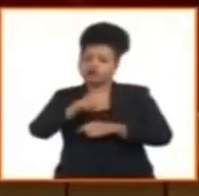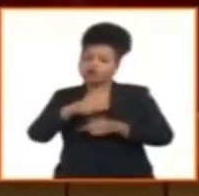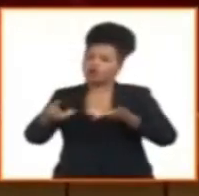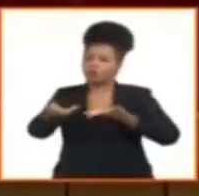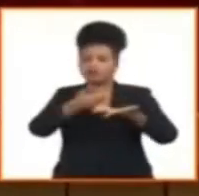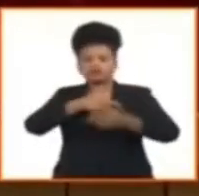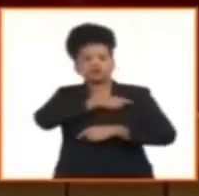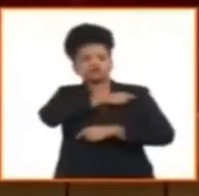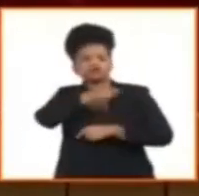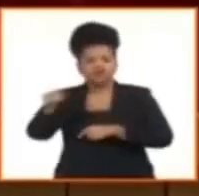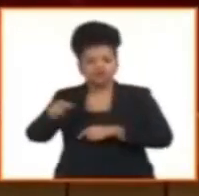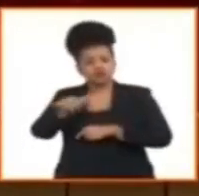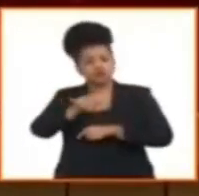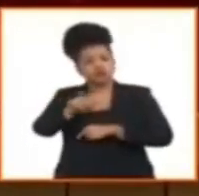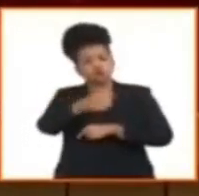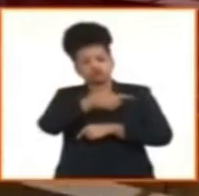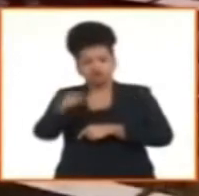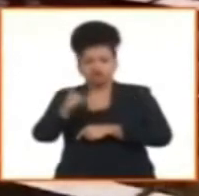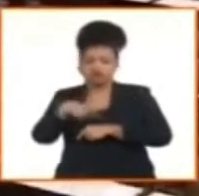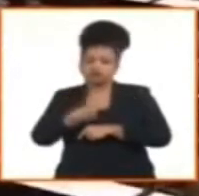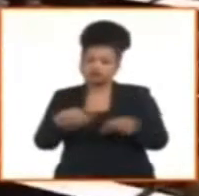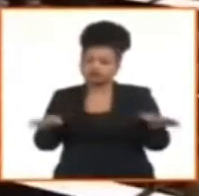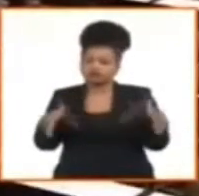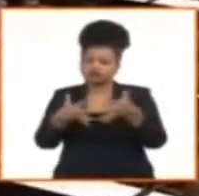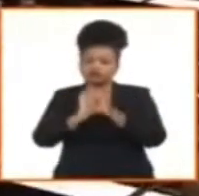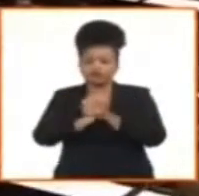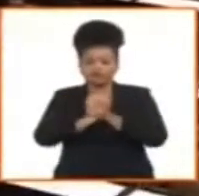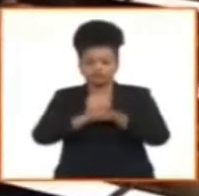como ustedes la comparten con nosotros.